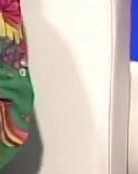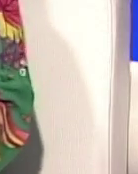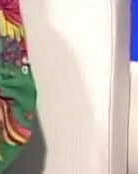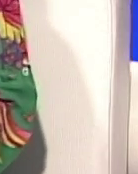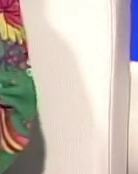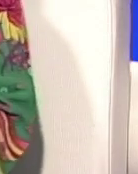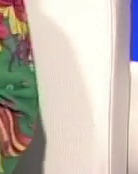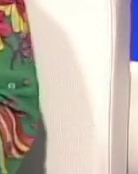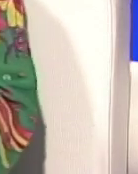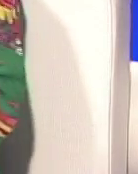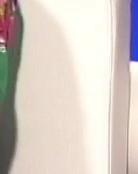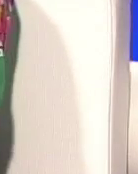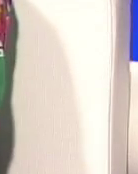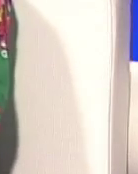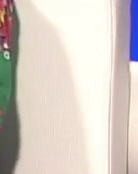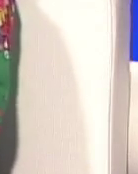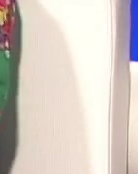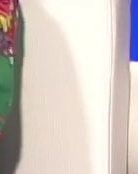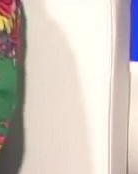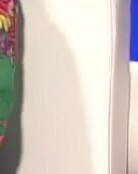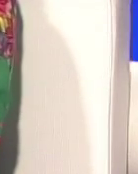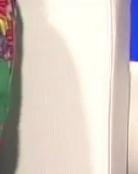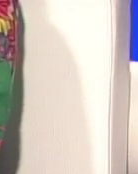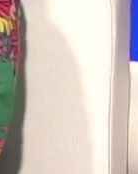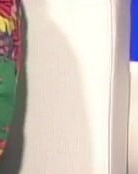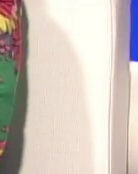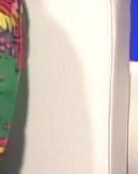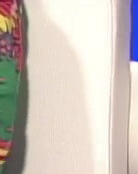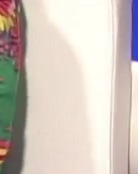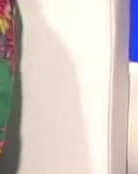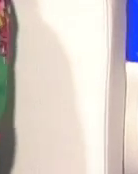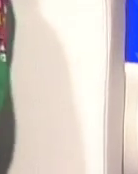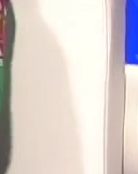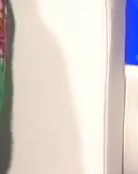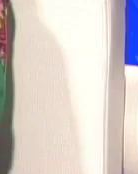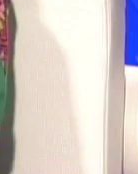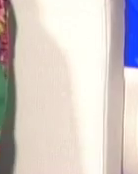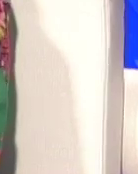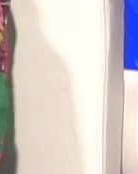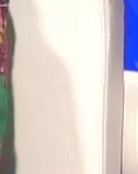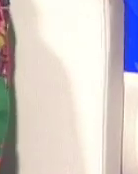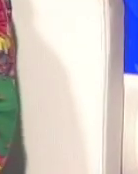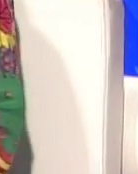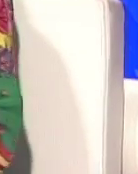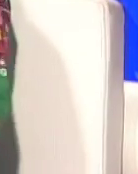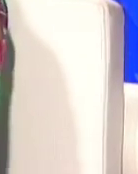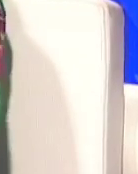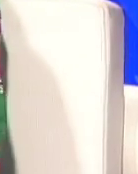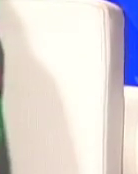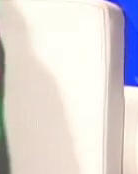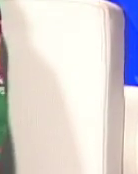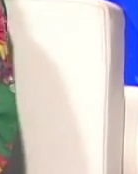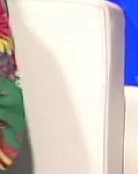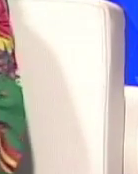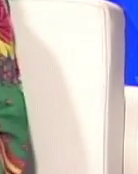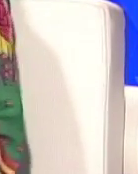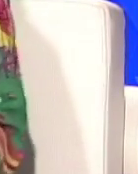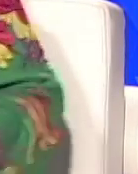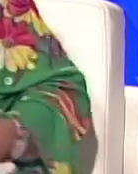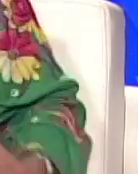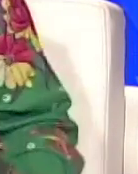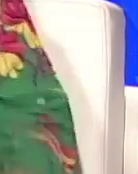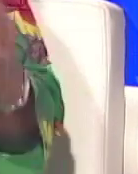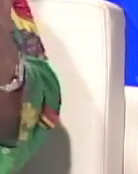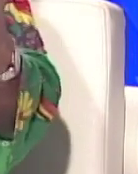creen en la ruta democrática, sino que prefieren apelar a la llamada, a los llamados a la intervención, al injerencismo y, por